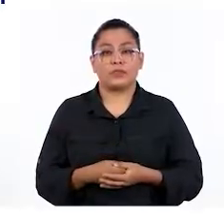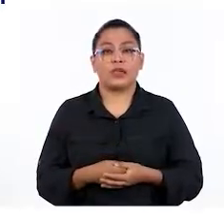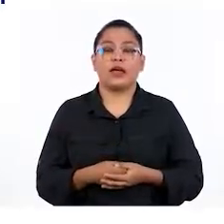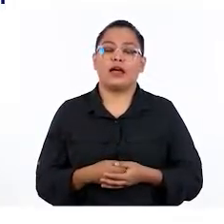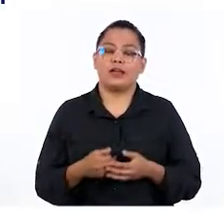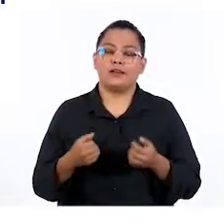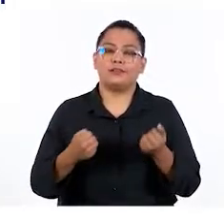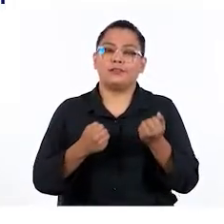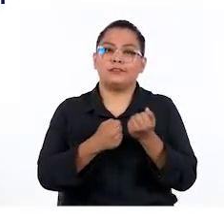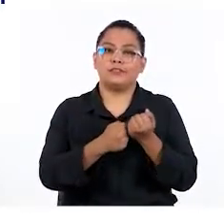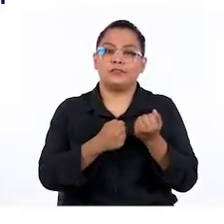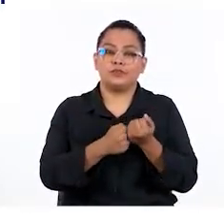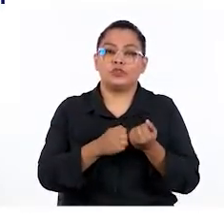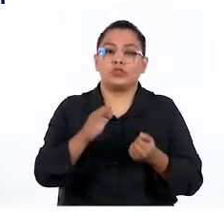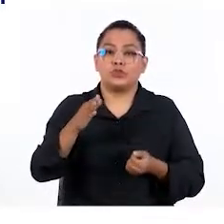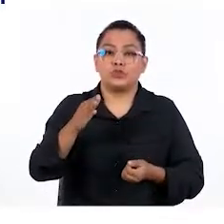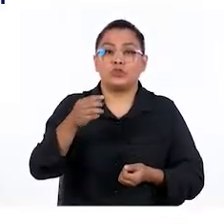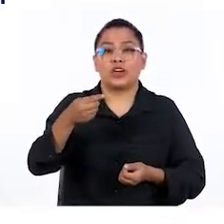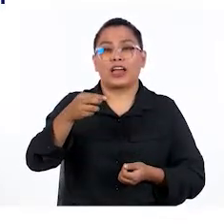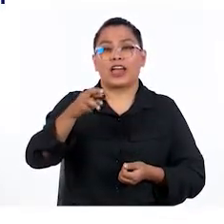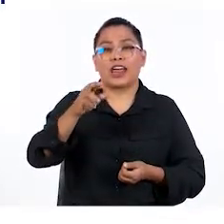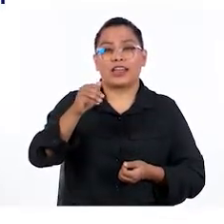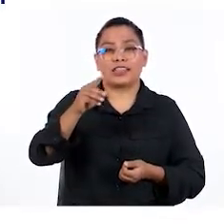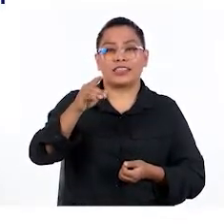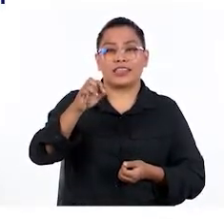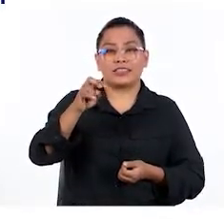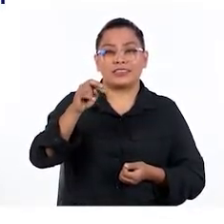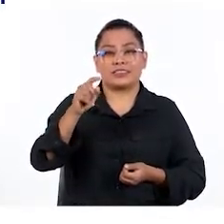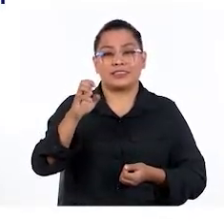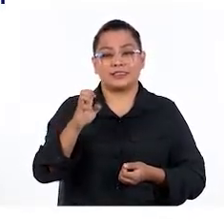gracias a utilizar estos gradientes.